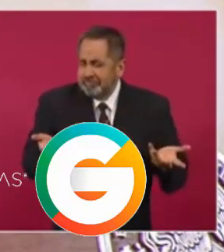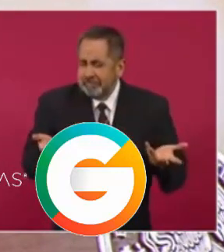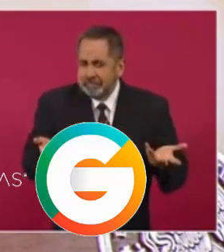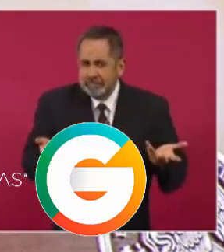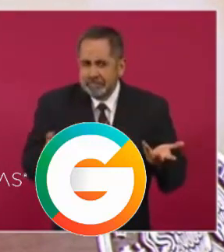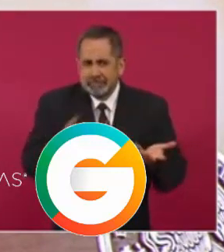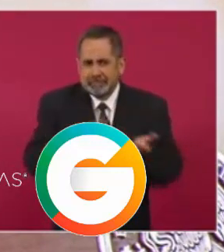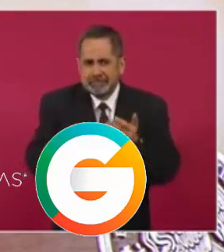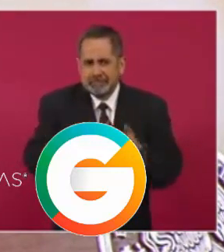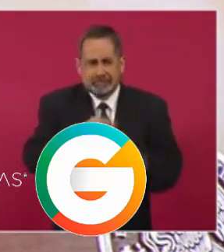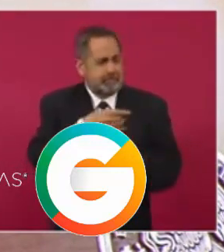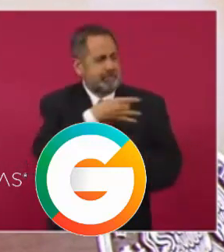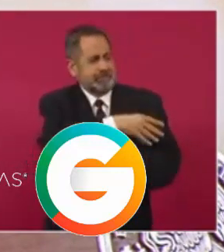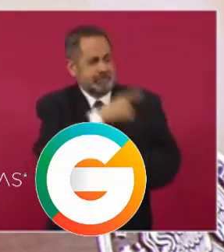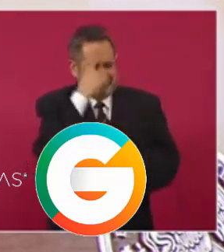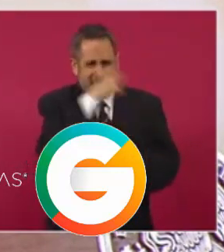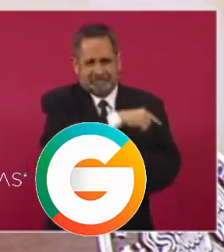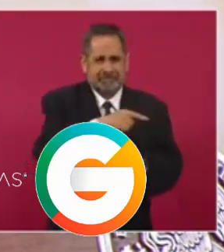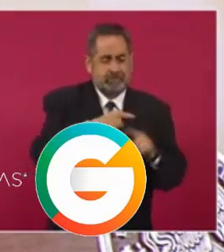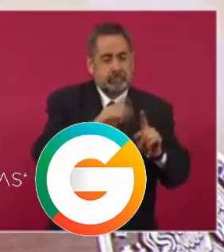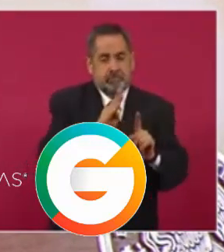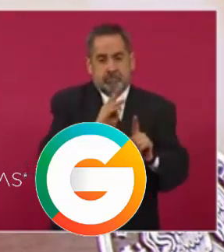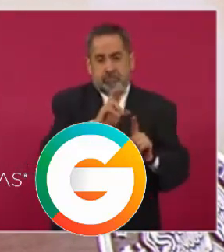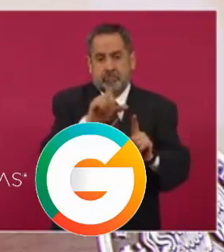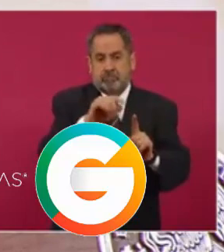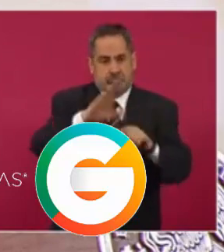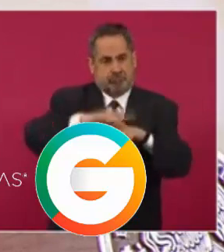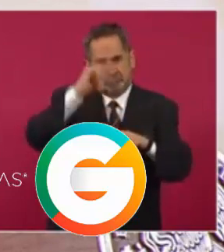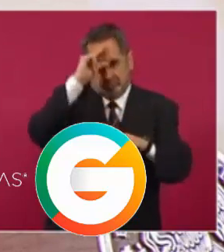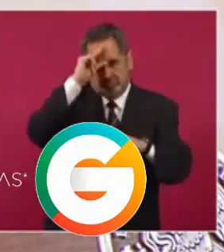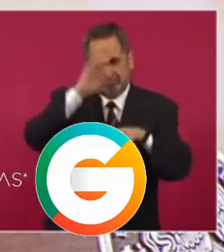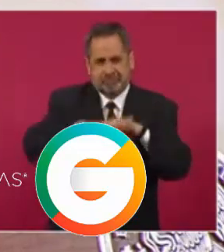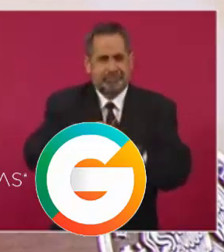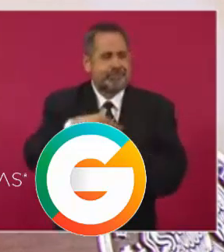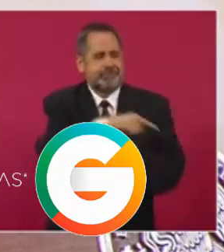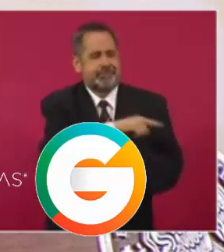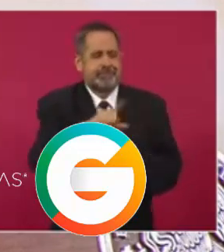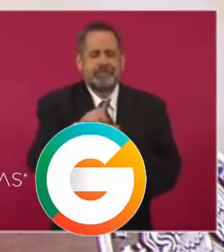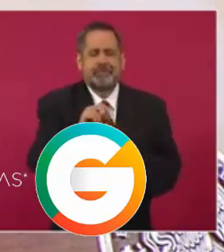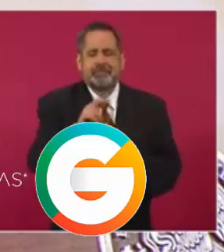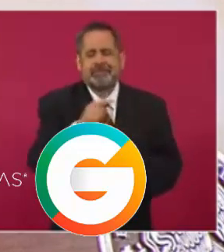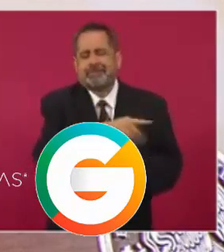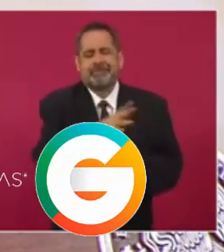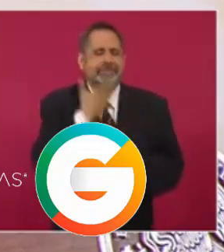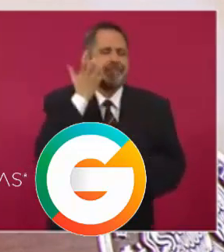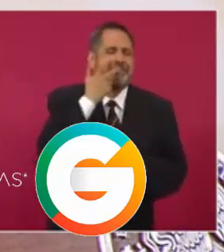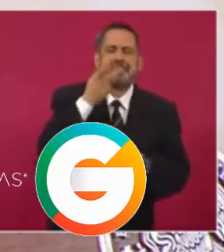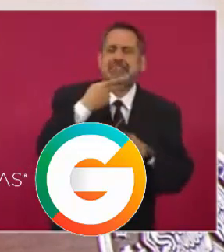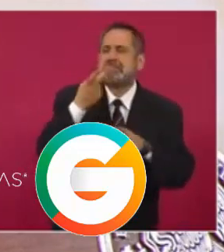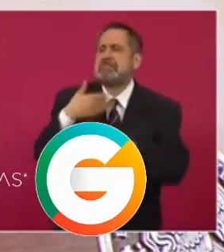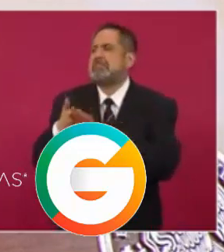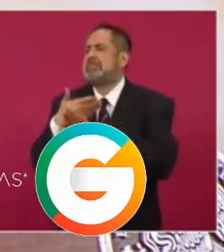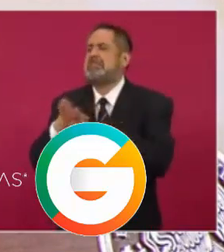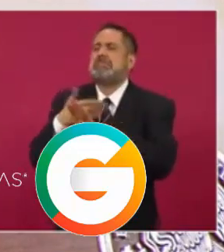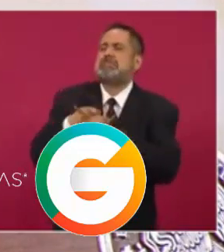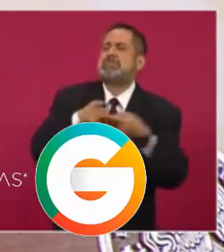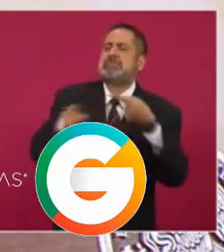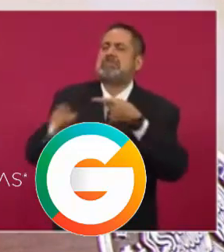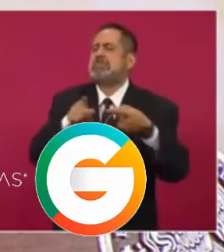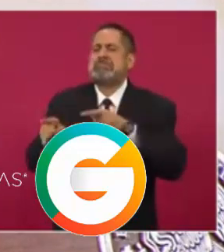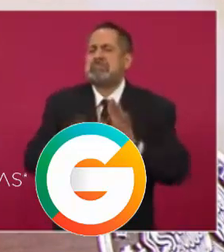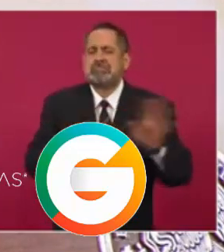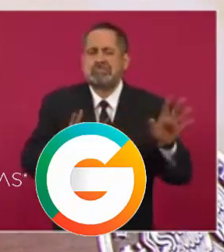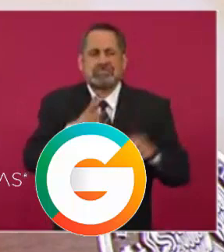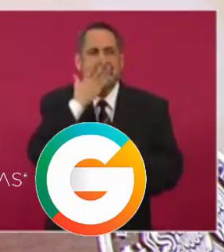más inteligente que Loret de Mola. Loret de Mola, ya lo dije, es golpeador, un mercenario,